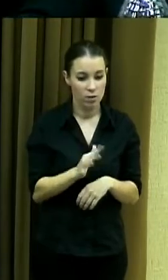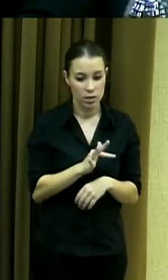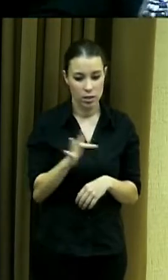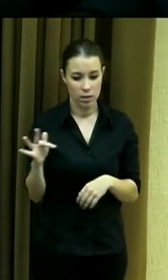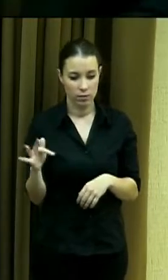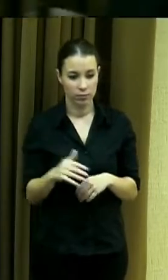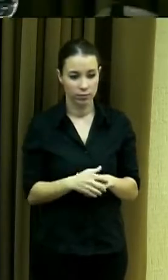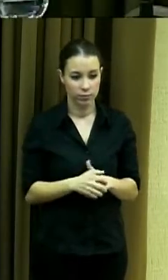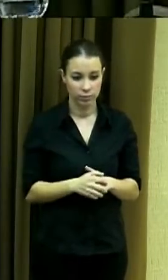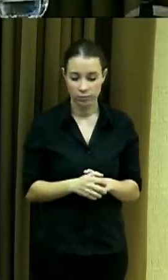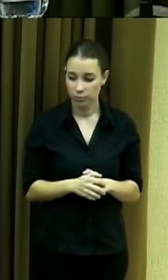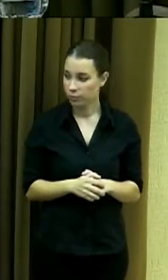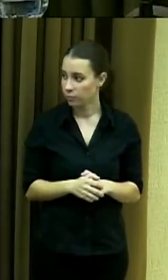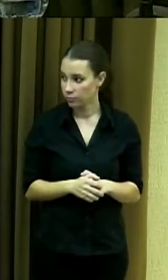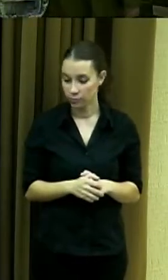Cáceres.